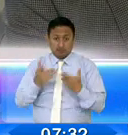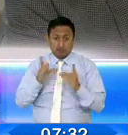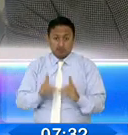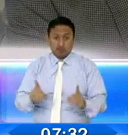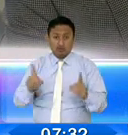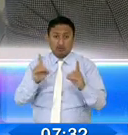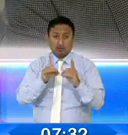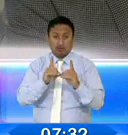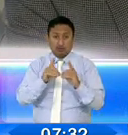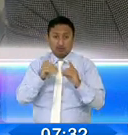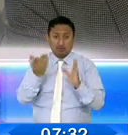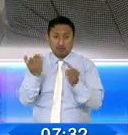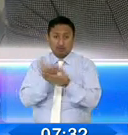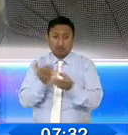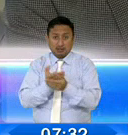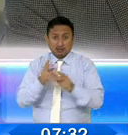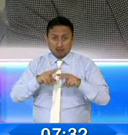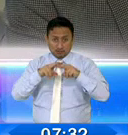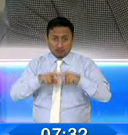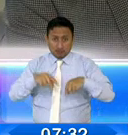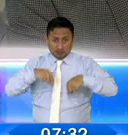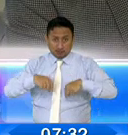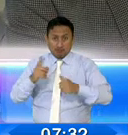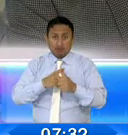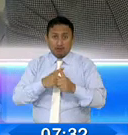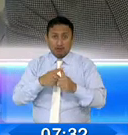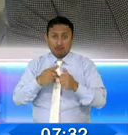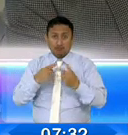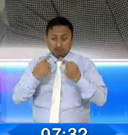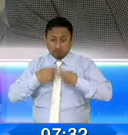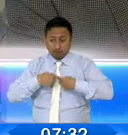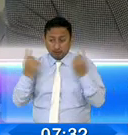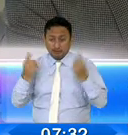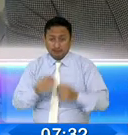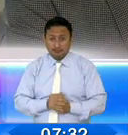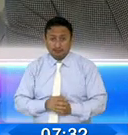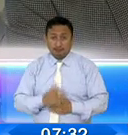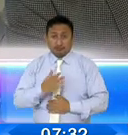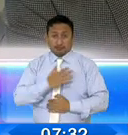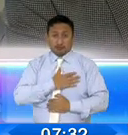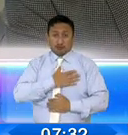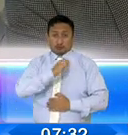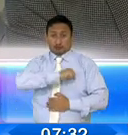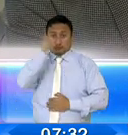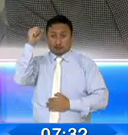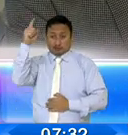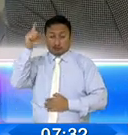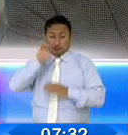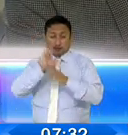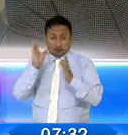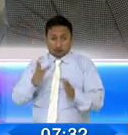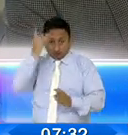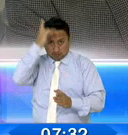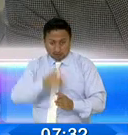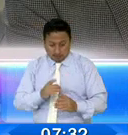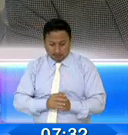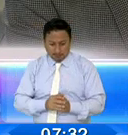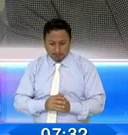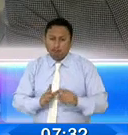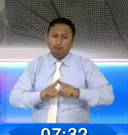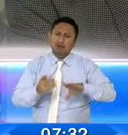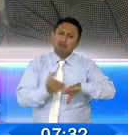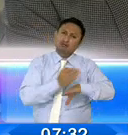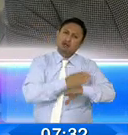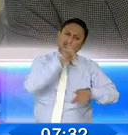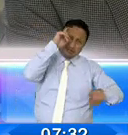actas de escrutinio, que proclamen a él como ganador, porque eso ha decidido los ecuatorianos. Mientras en el acuerdo era que se abran